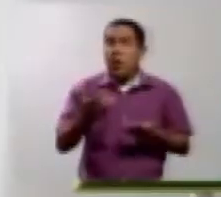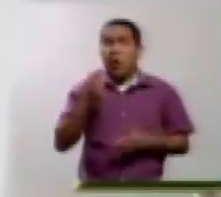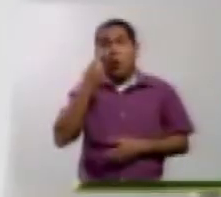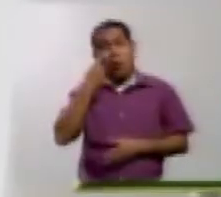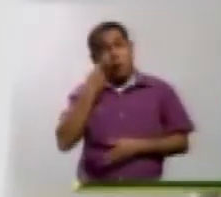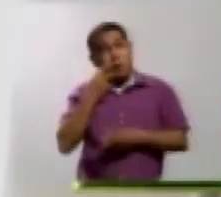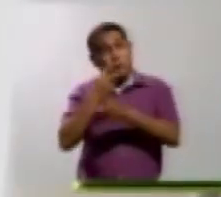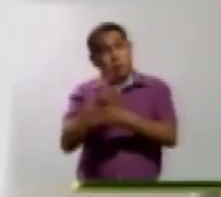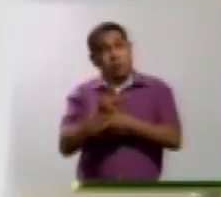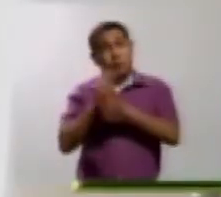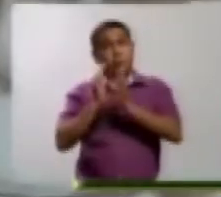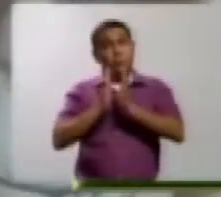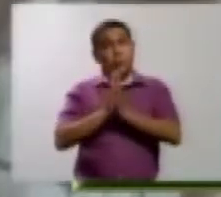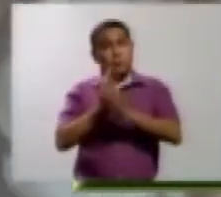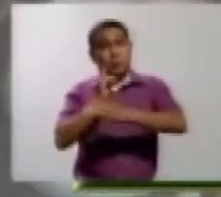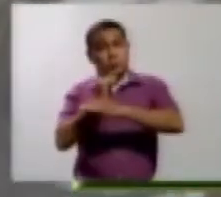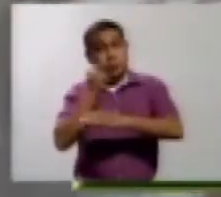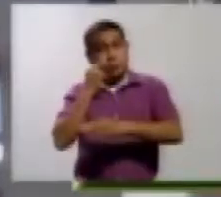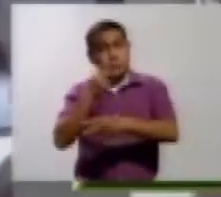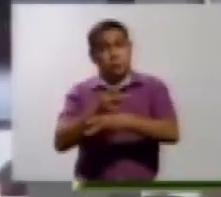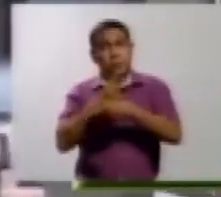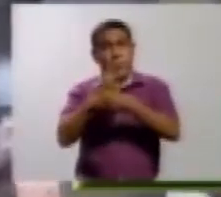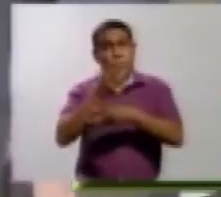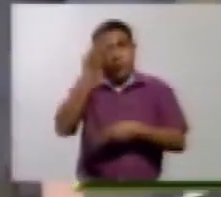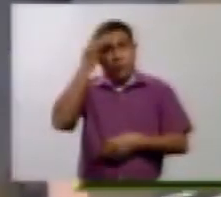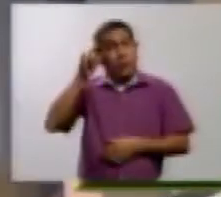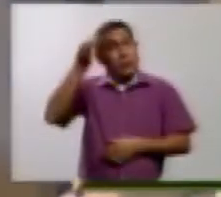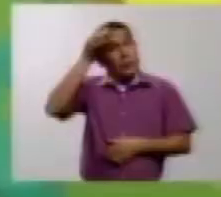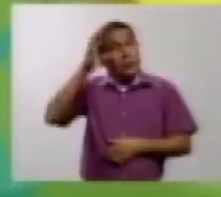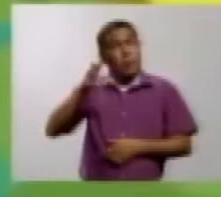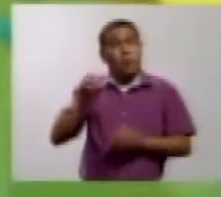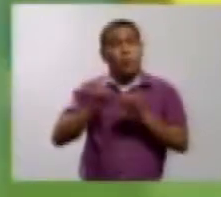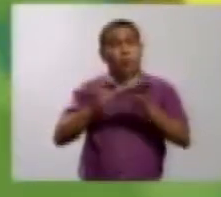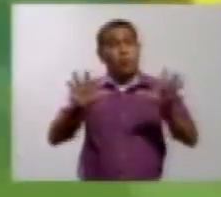con los santos de la iglesia, porque dejan de hacer milagros.